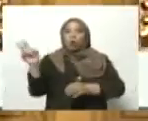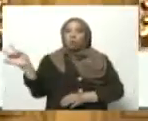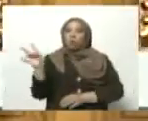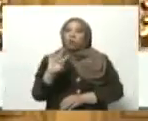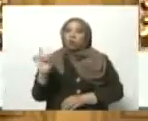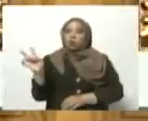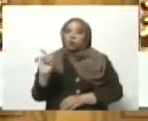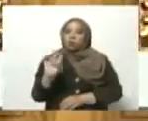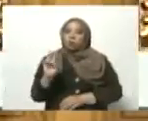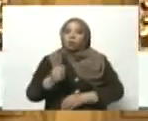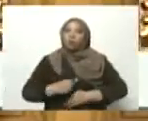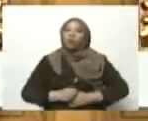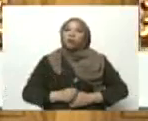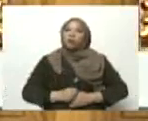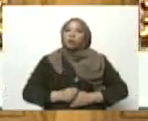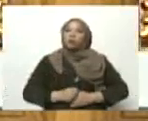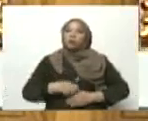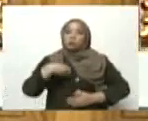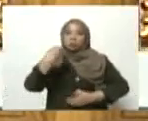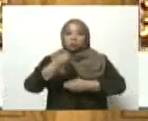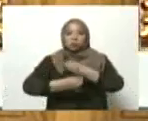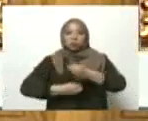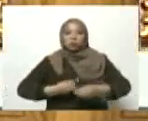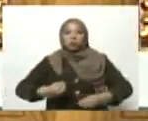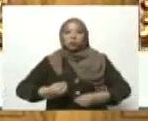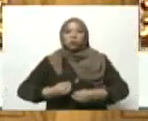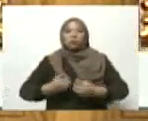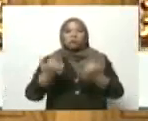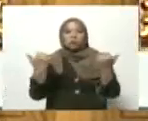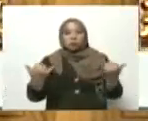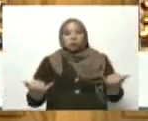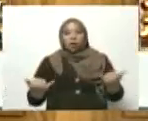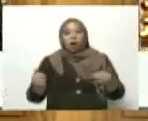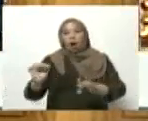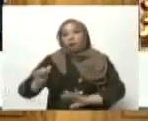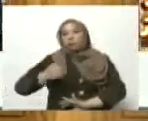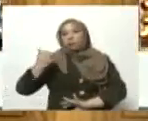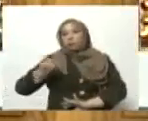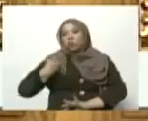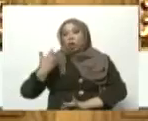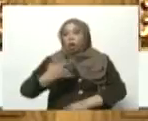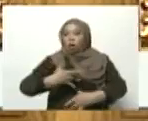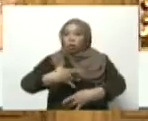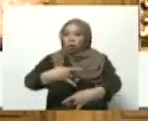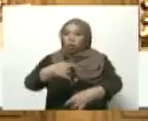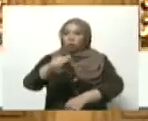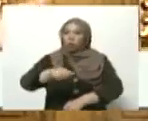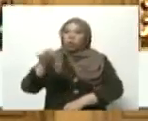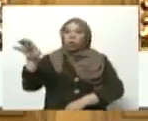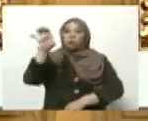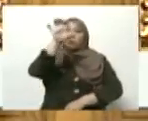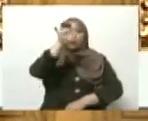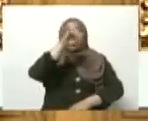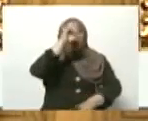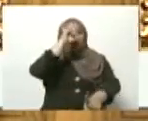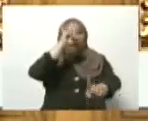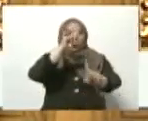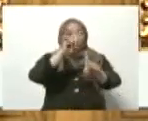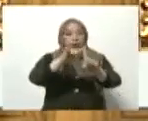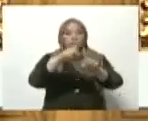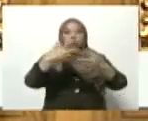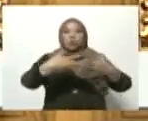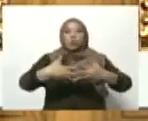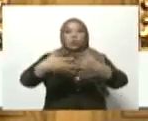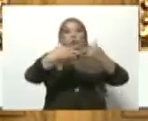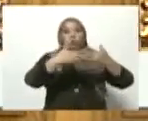venezolanos se dedicó deliberadamente a favorecer a estos intereses extranjeros. Eran potencias